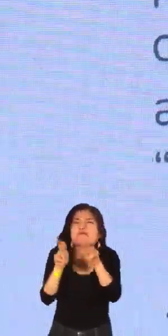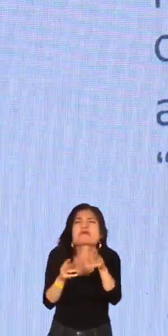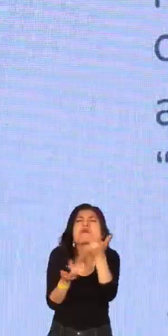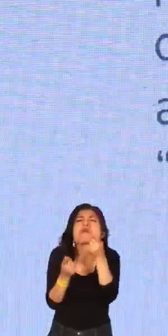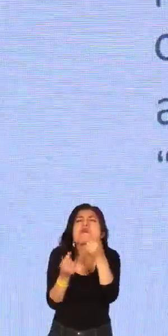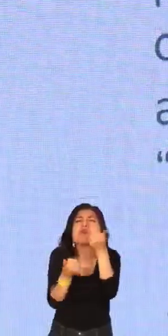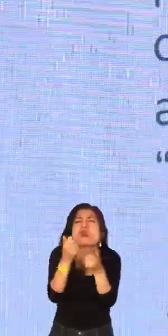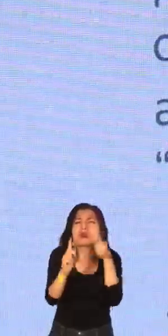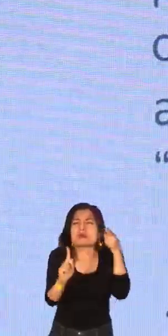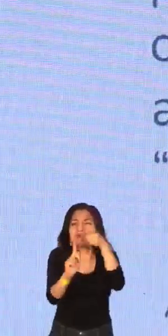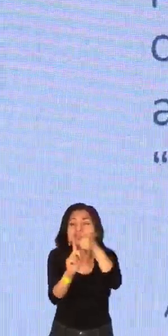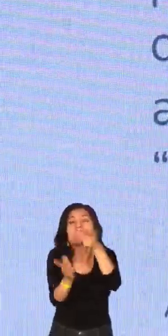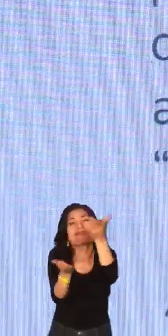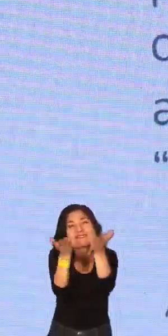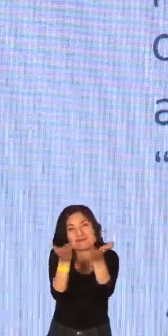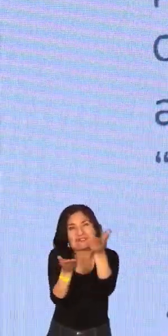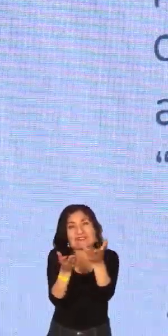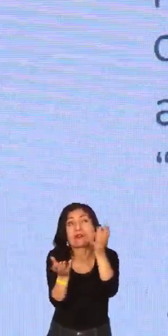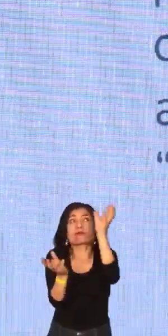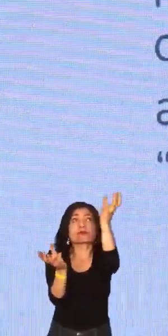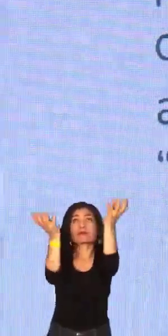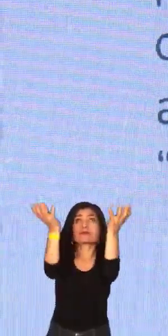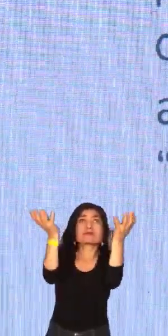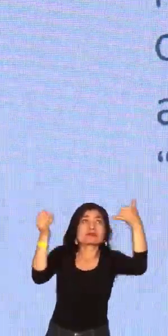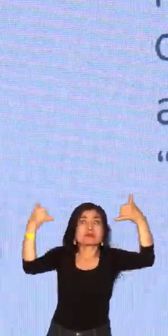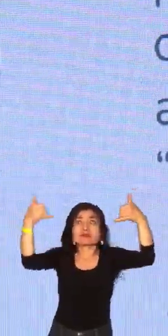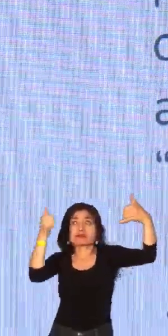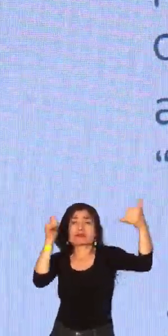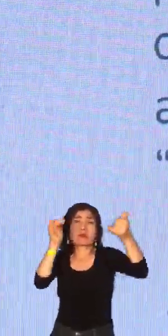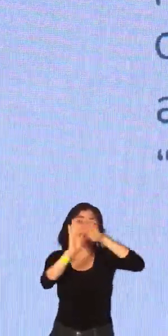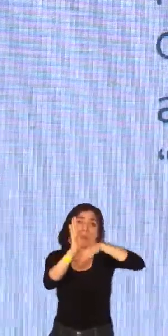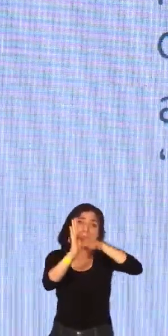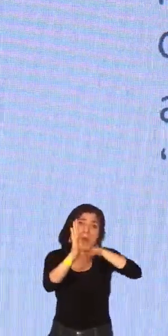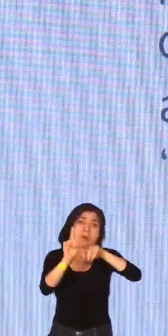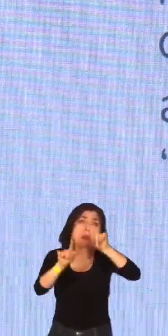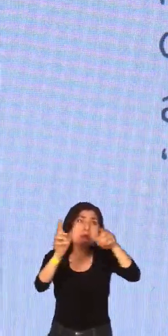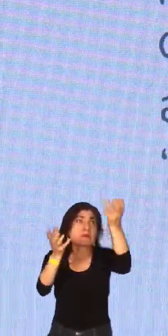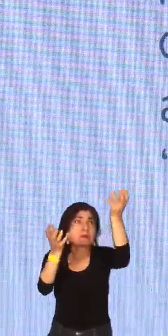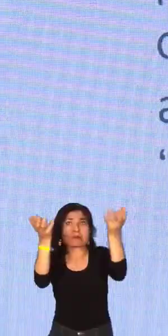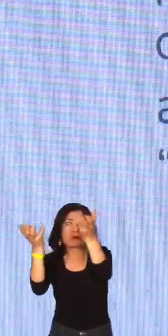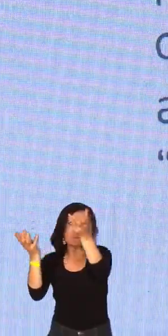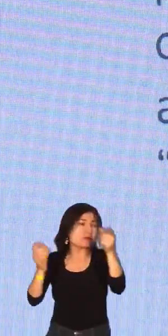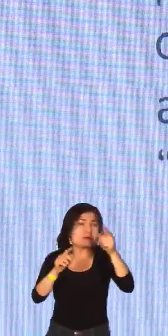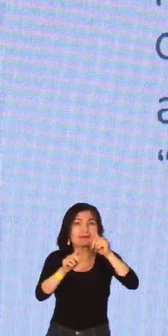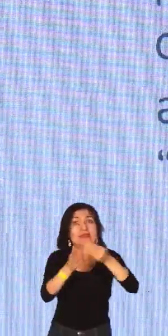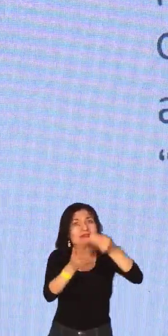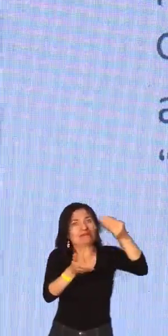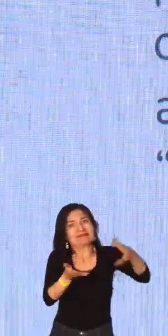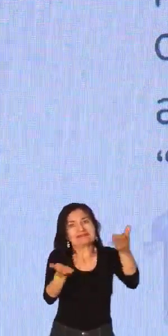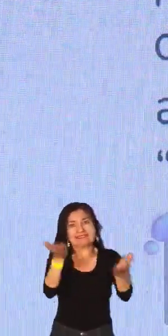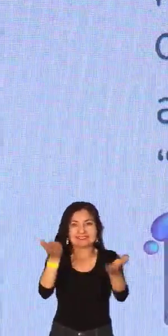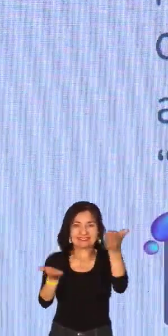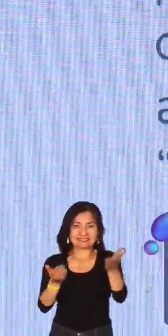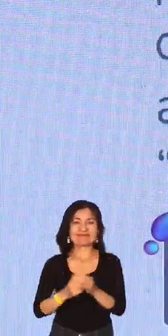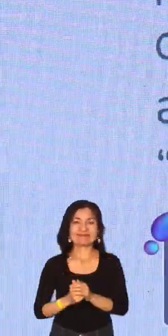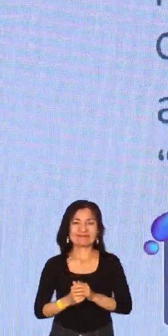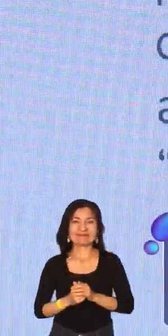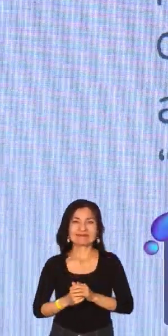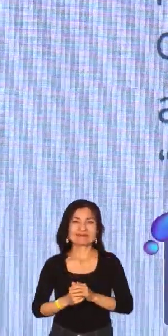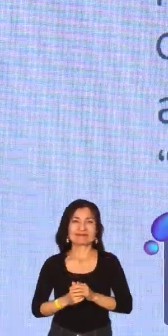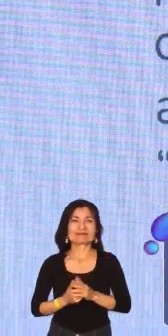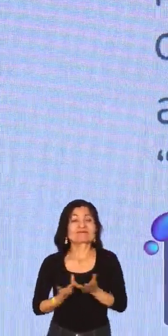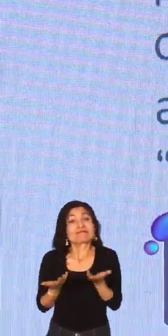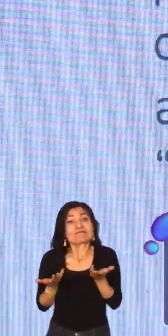las Cosas. Así serán el tipo de sensores, hay algunos de muy bajo costo, otros serán más caros.